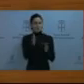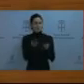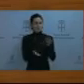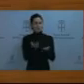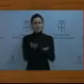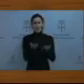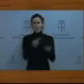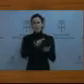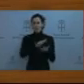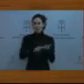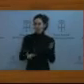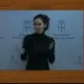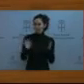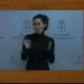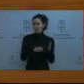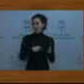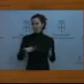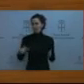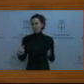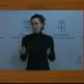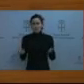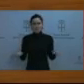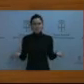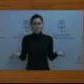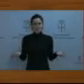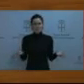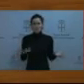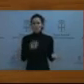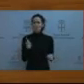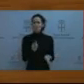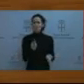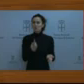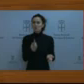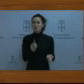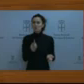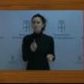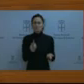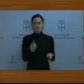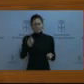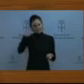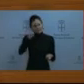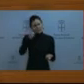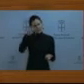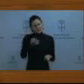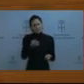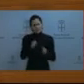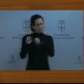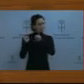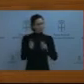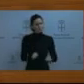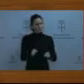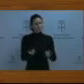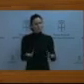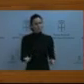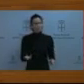tienen tanto en Galicia como en Cantabria. ¿Debemos renunciar realmente? ¿Ustedes están convencidos que tenemos que renunciar realmente a ese